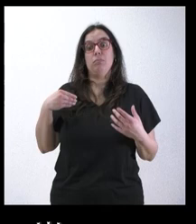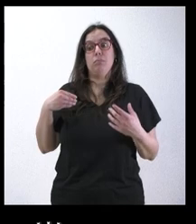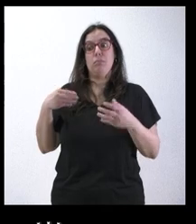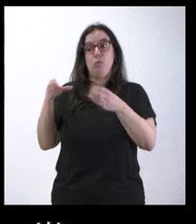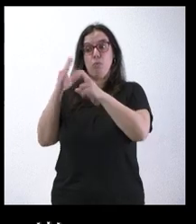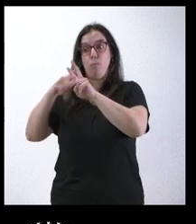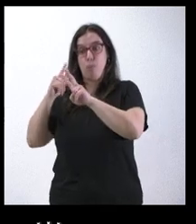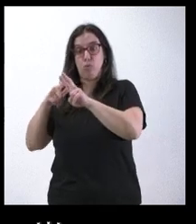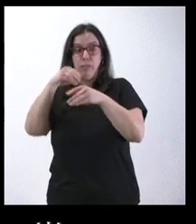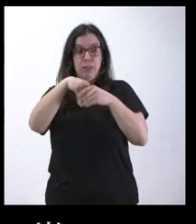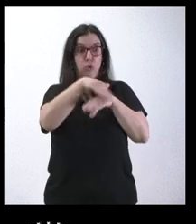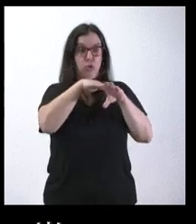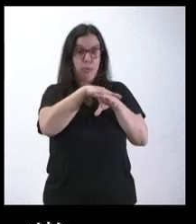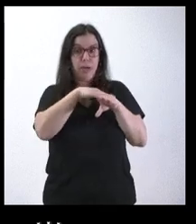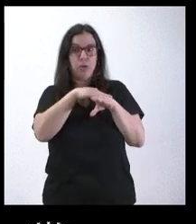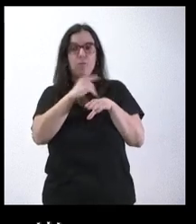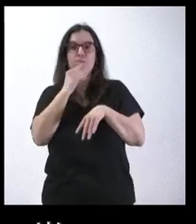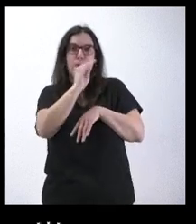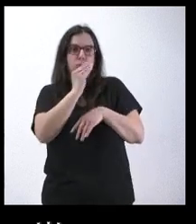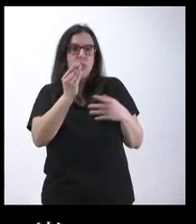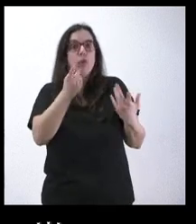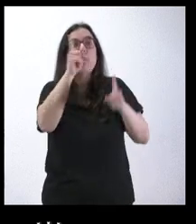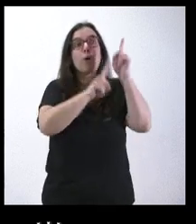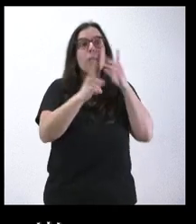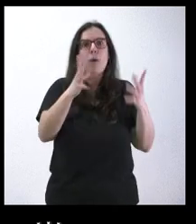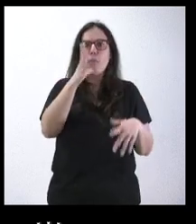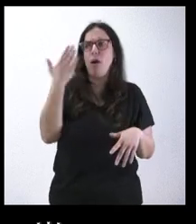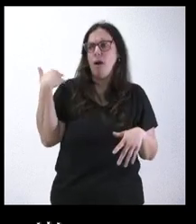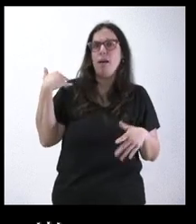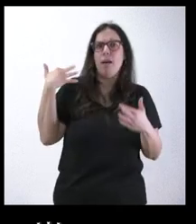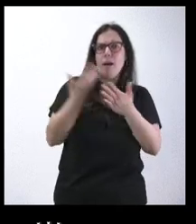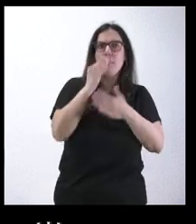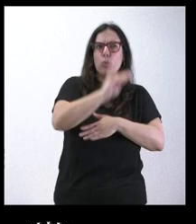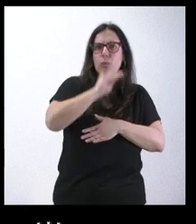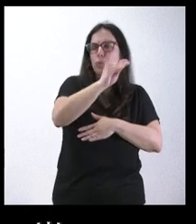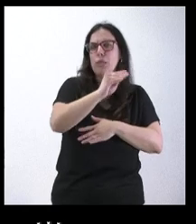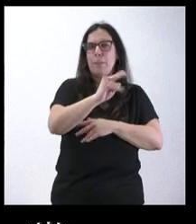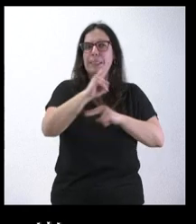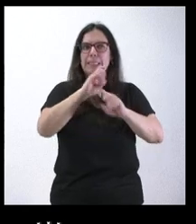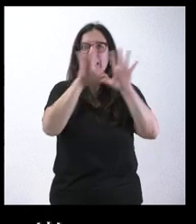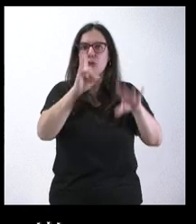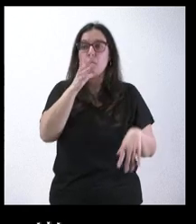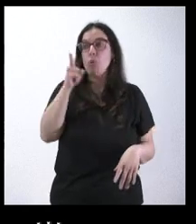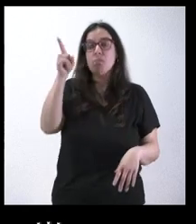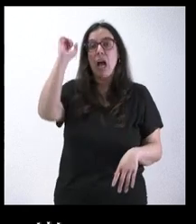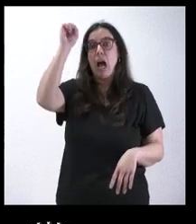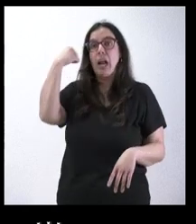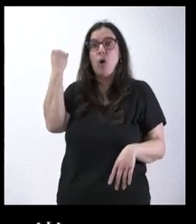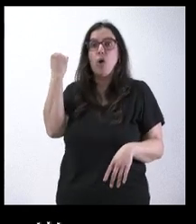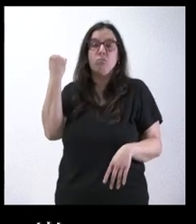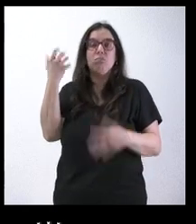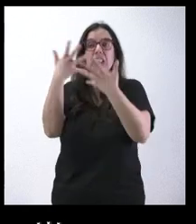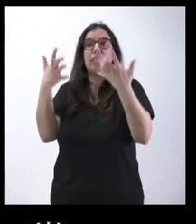cuál es el problema porque se lo hemos preguntado desde hace mucho tiempo y no terminan de concretar parece que el texto de Aragón es una cuestión